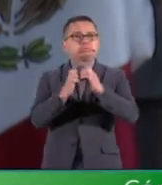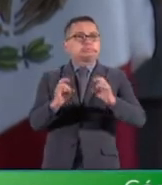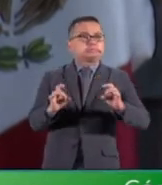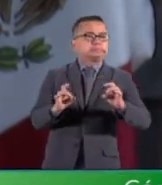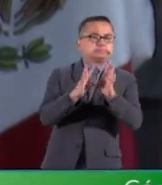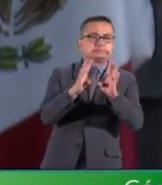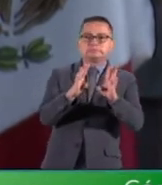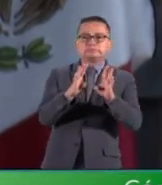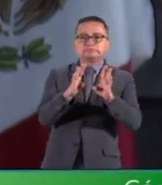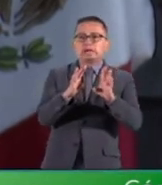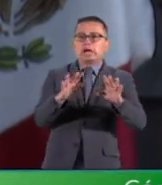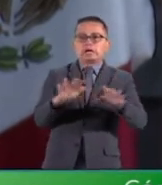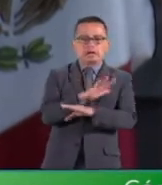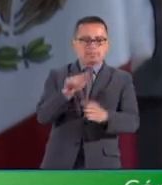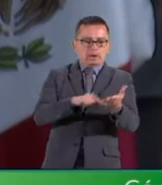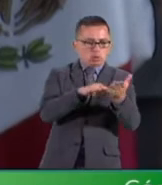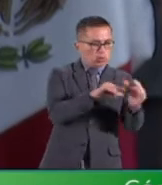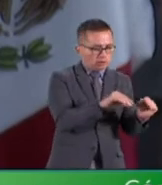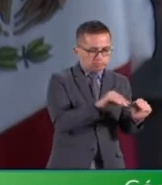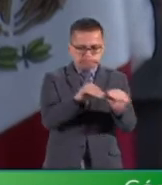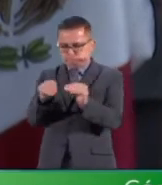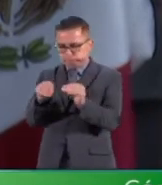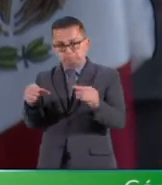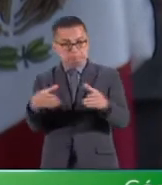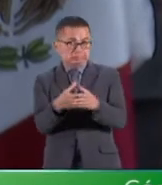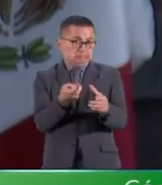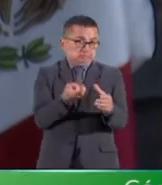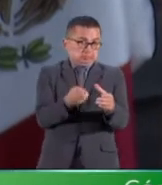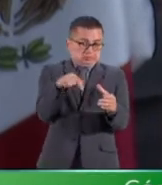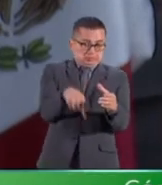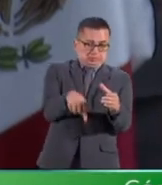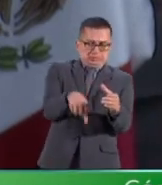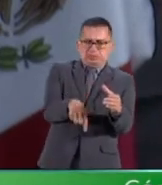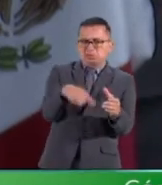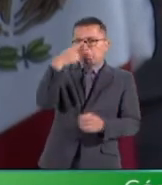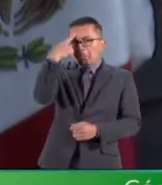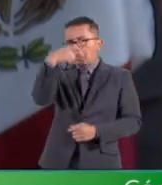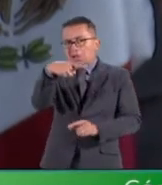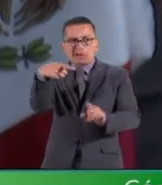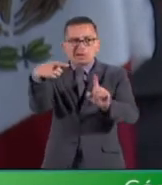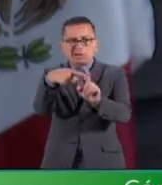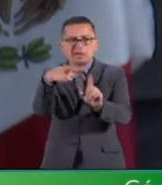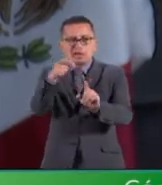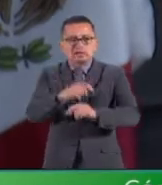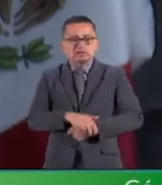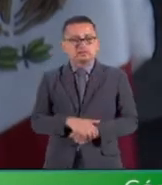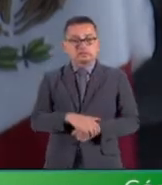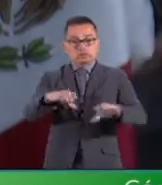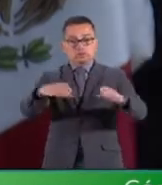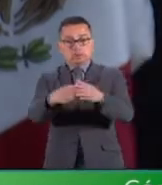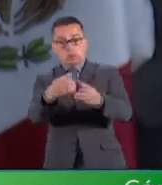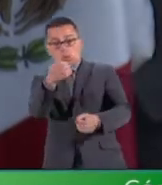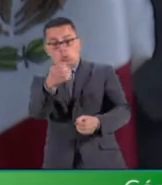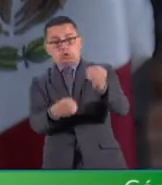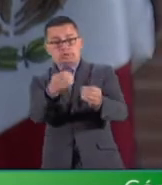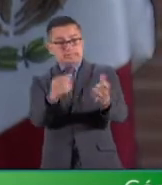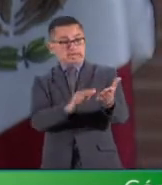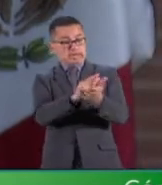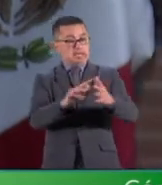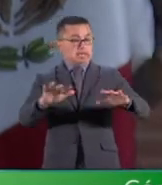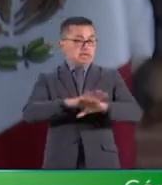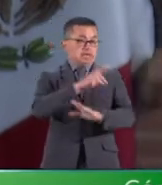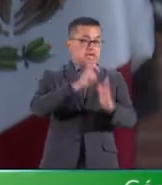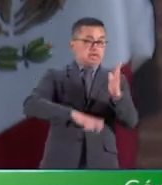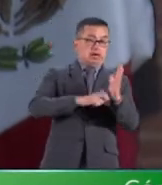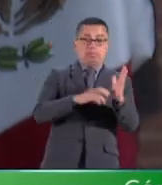para aprobar una mal llamada reforma judicial que pareciera más que una